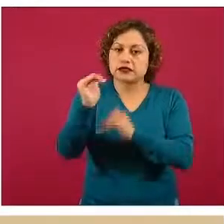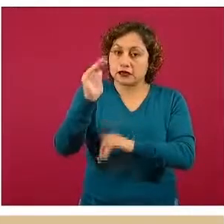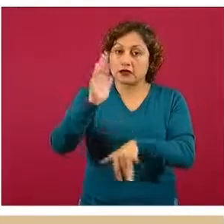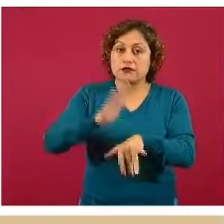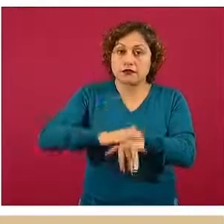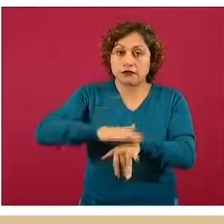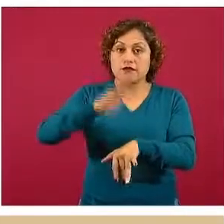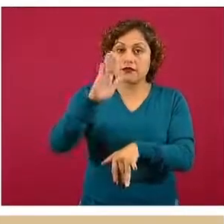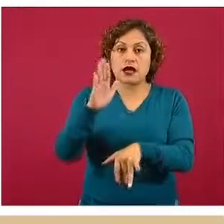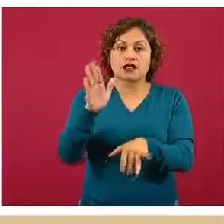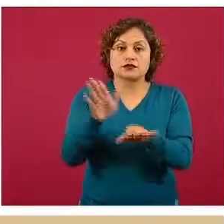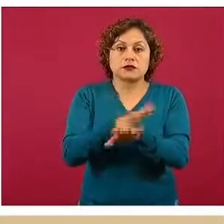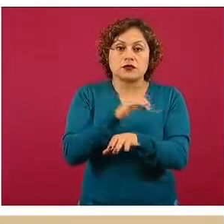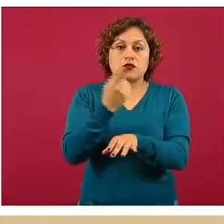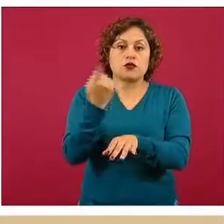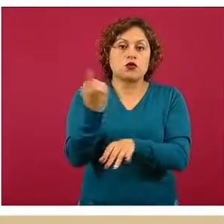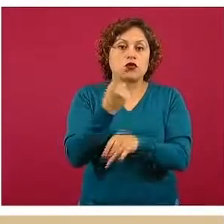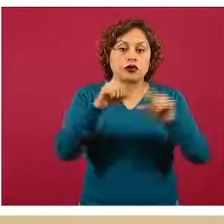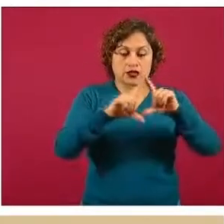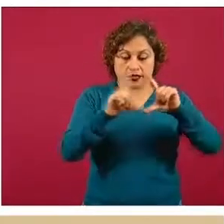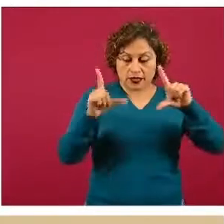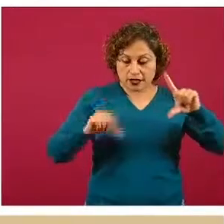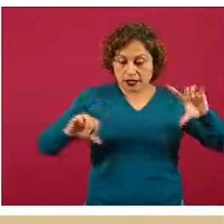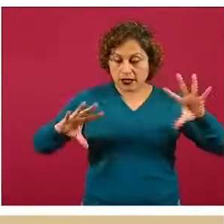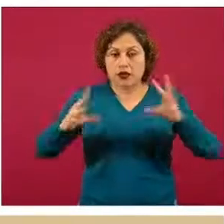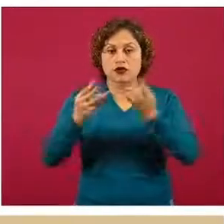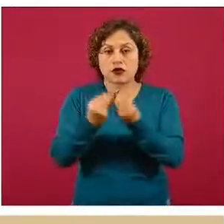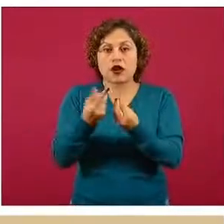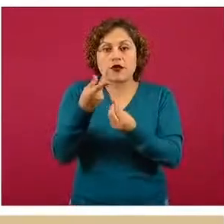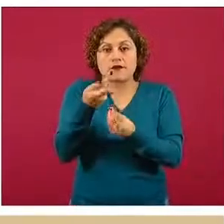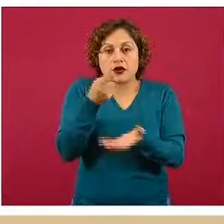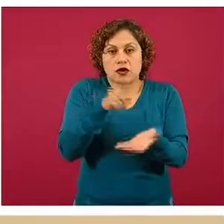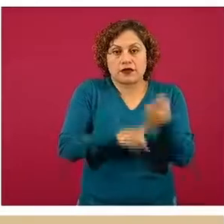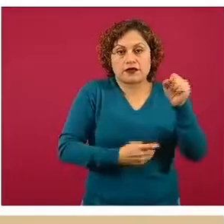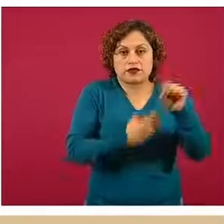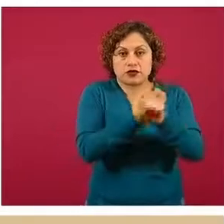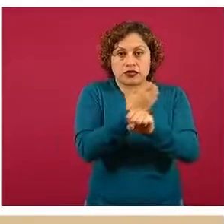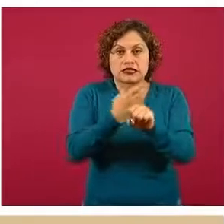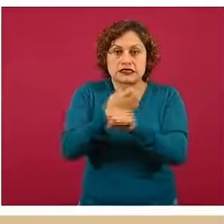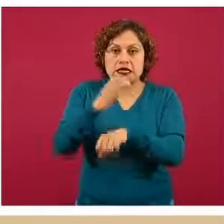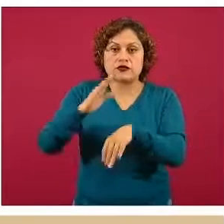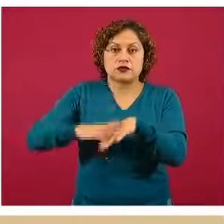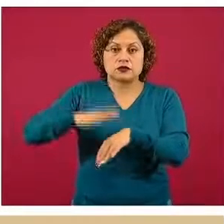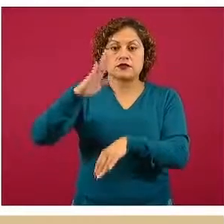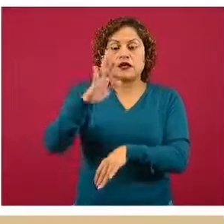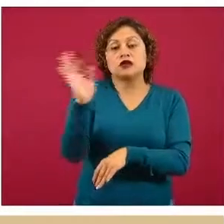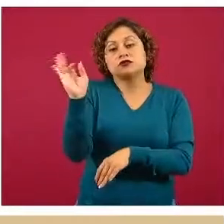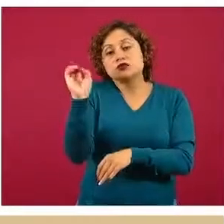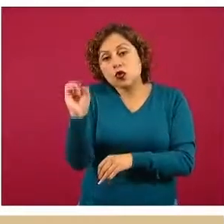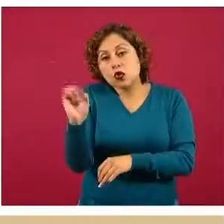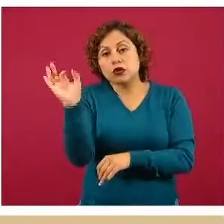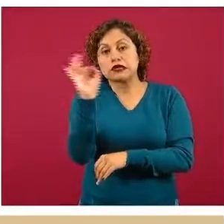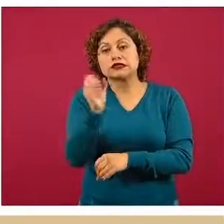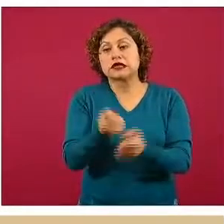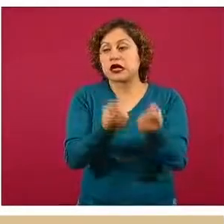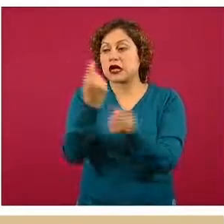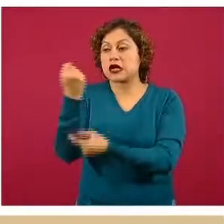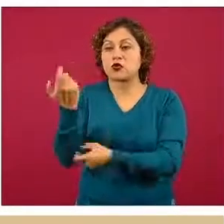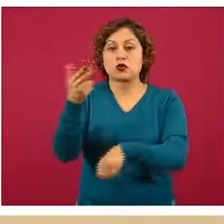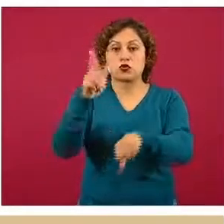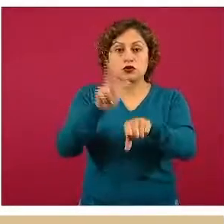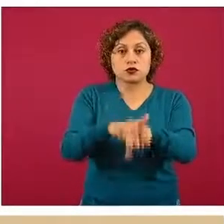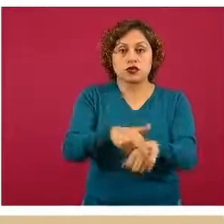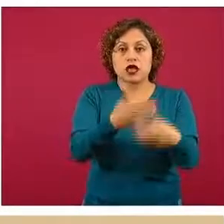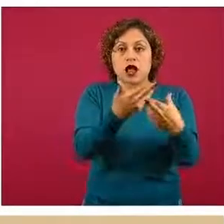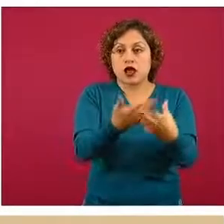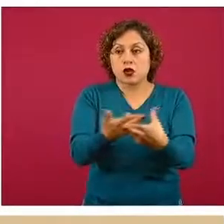ocupación total, pero así también podemos tener algunas unidades que tengan todavía un poco más de disponibilidad, y por lo tanto